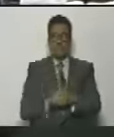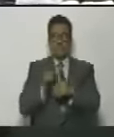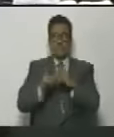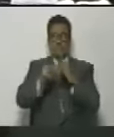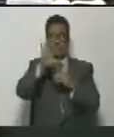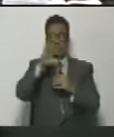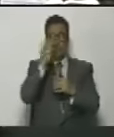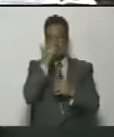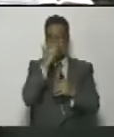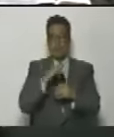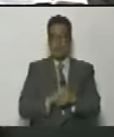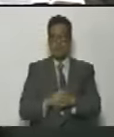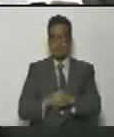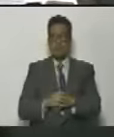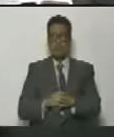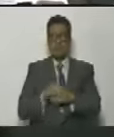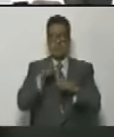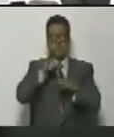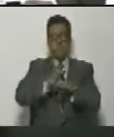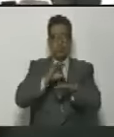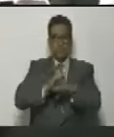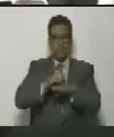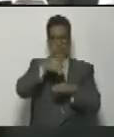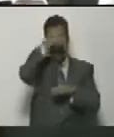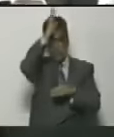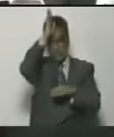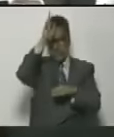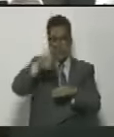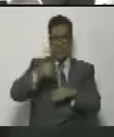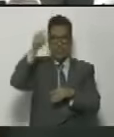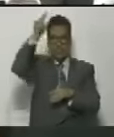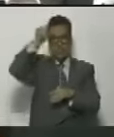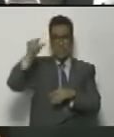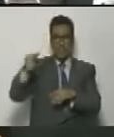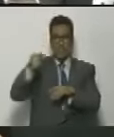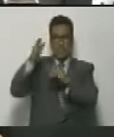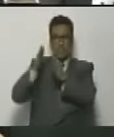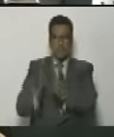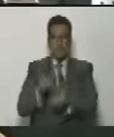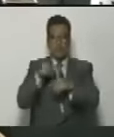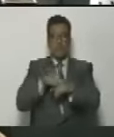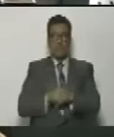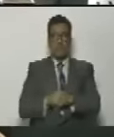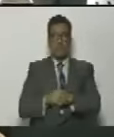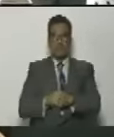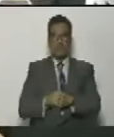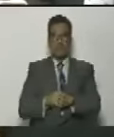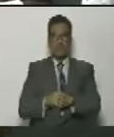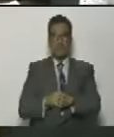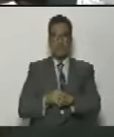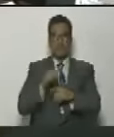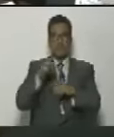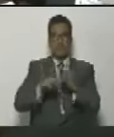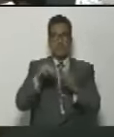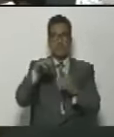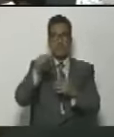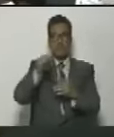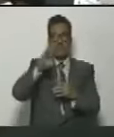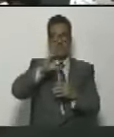3 de febrero en la ciudad de Roma, Italia, específicamente en el Monte